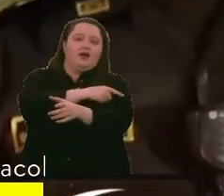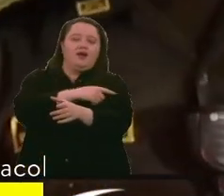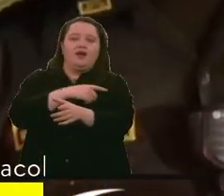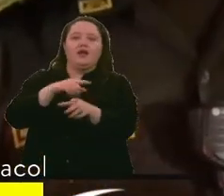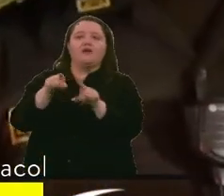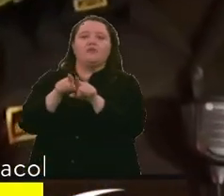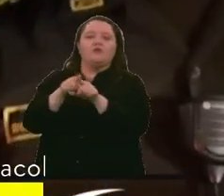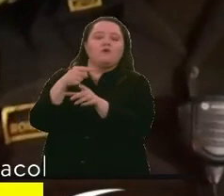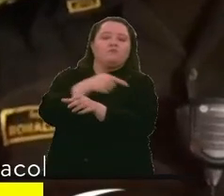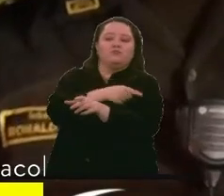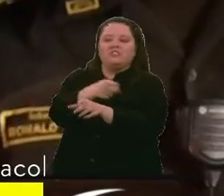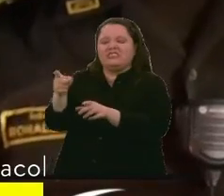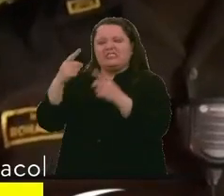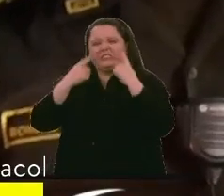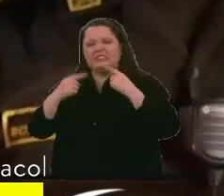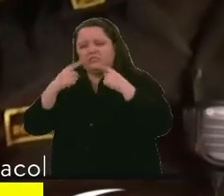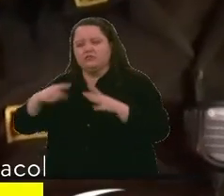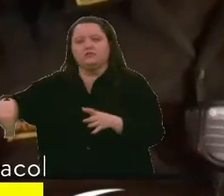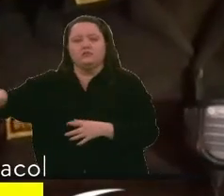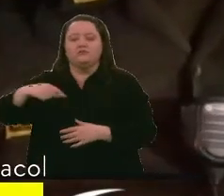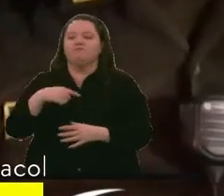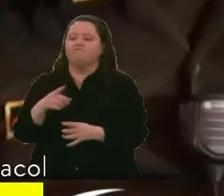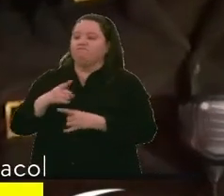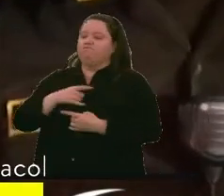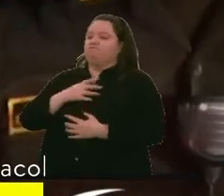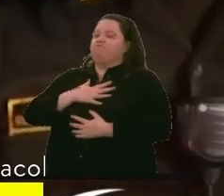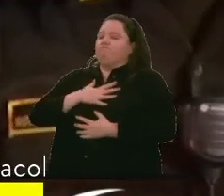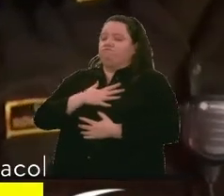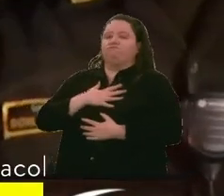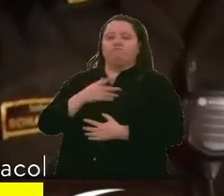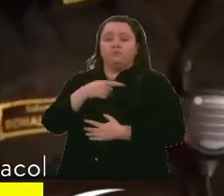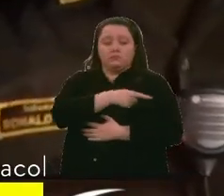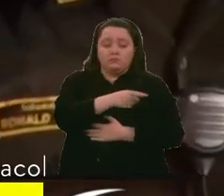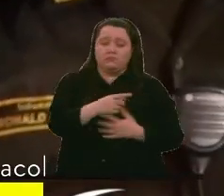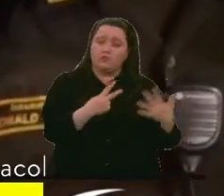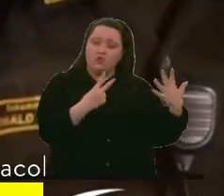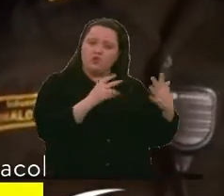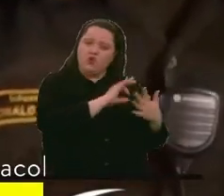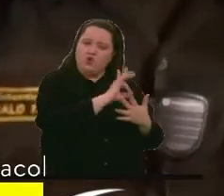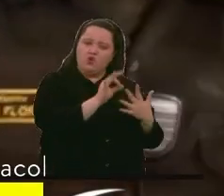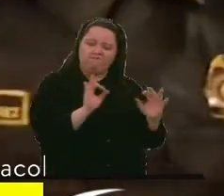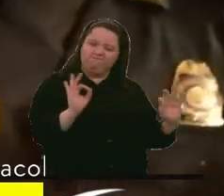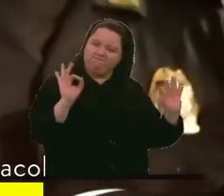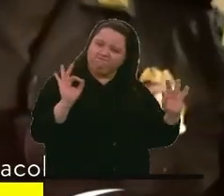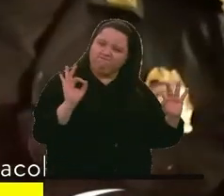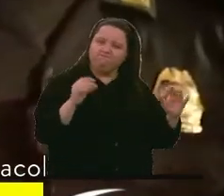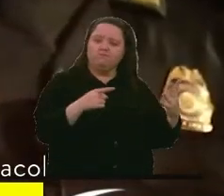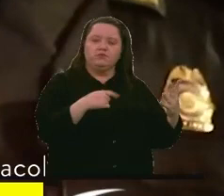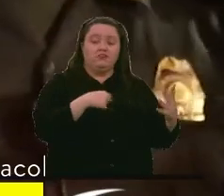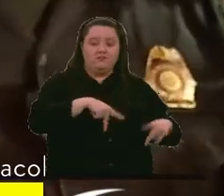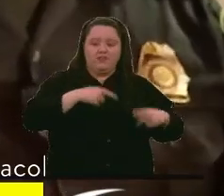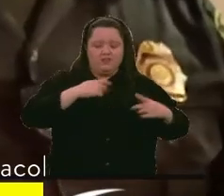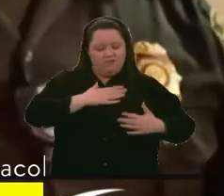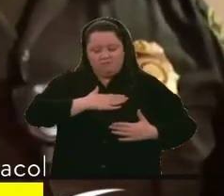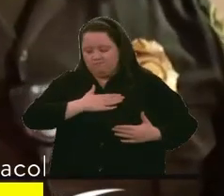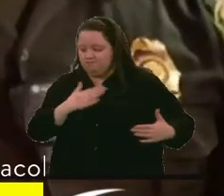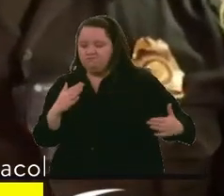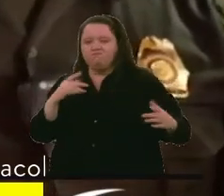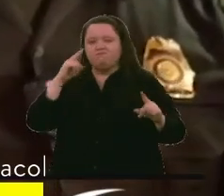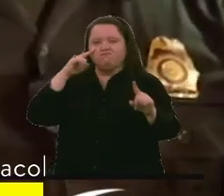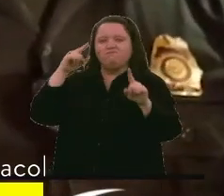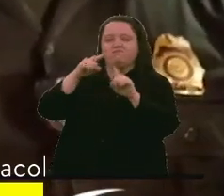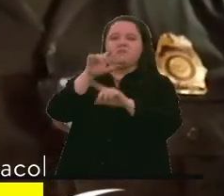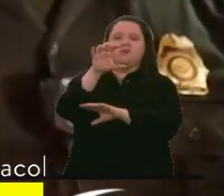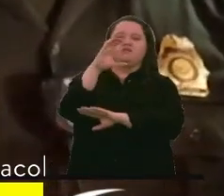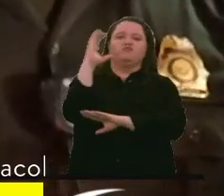lloran hermanos. Nosotros también lloramos unos excelentes hombres que dieron su vida por nuestro